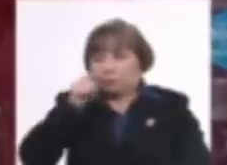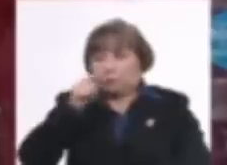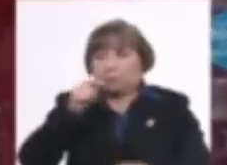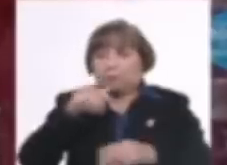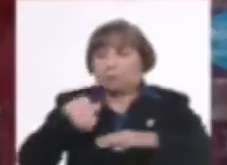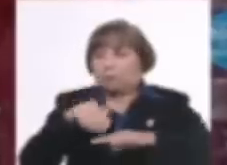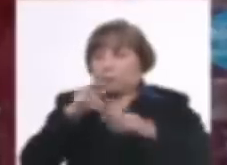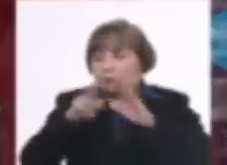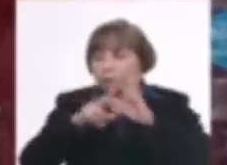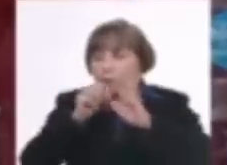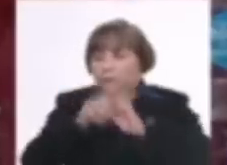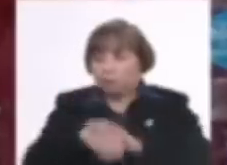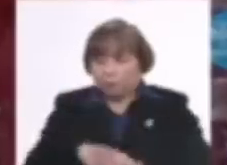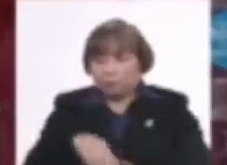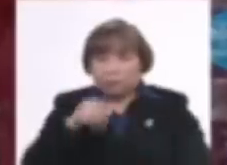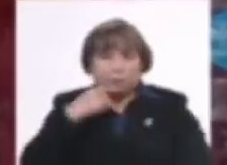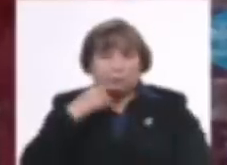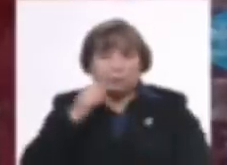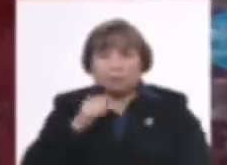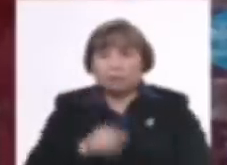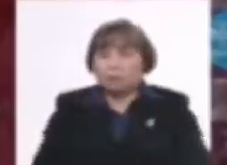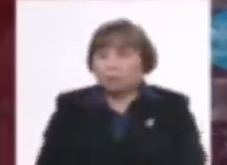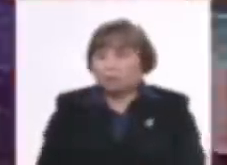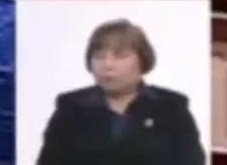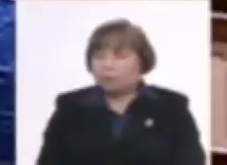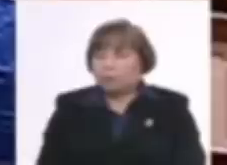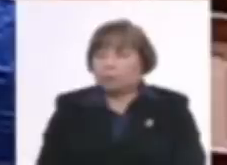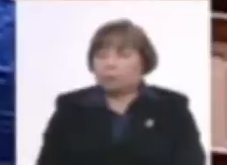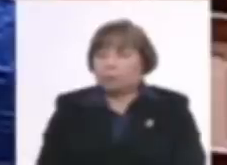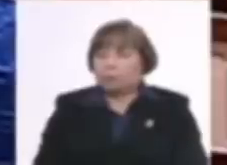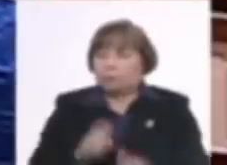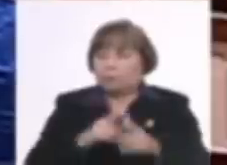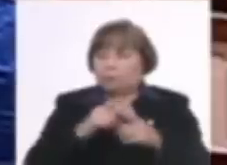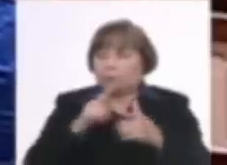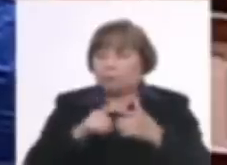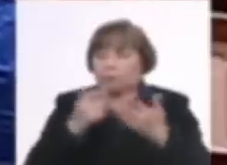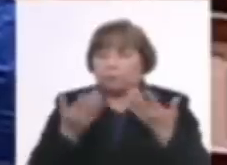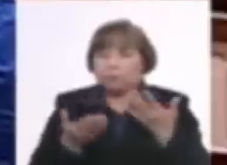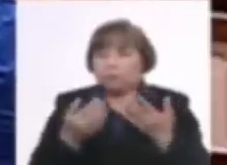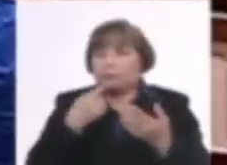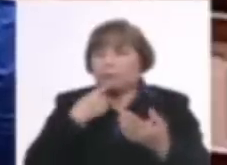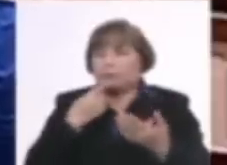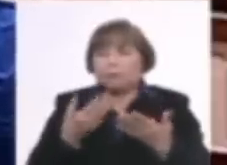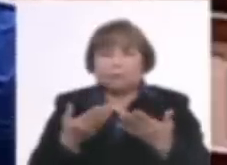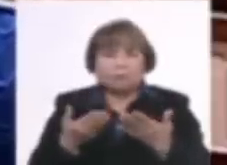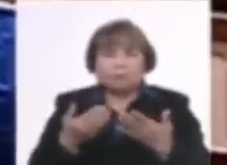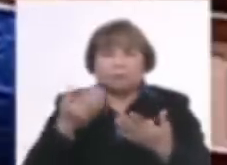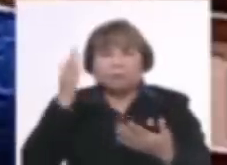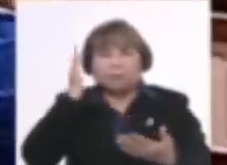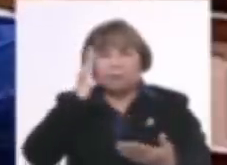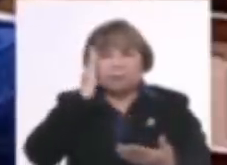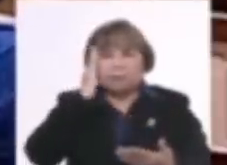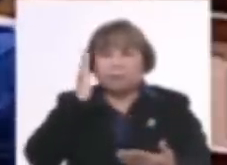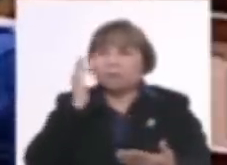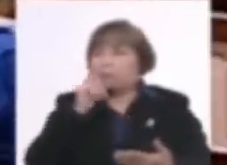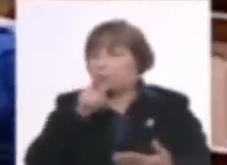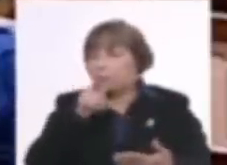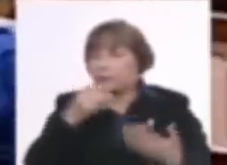aparece en un video, ¿no? Exacto. Entonces, lo otro que quiero saber es,